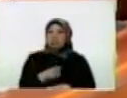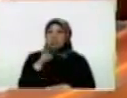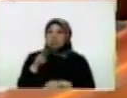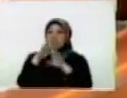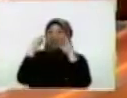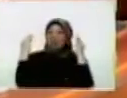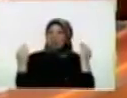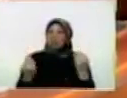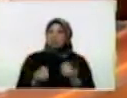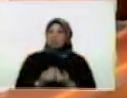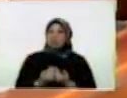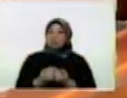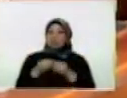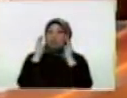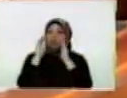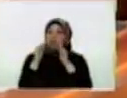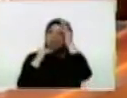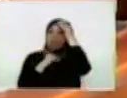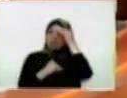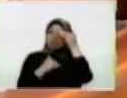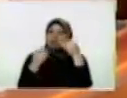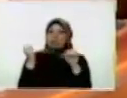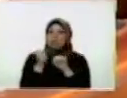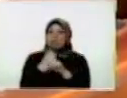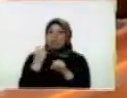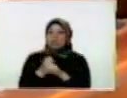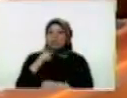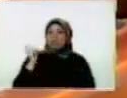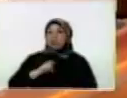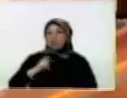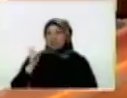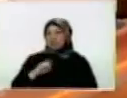mundo atendiendo a la clase más necesitada.